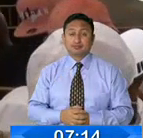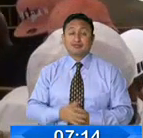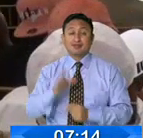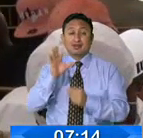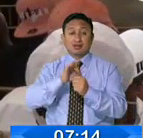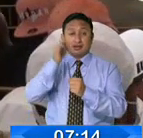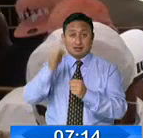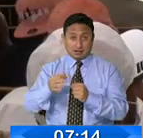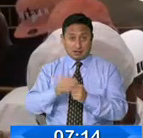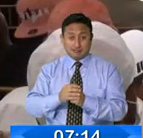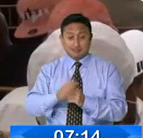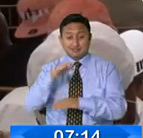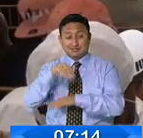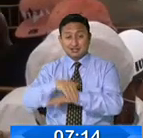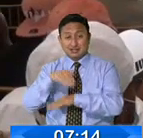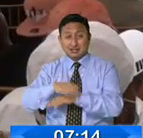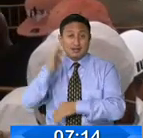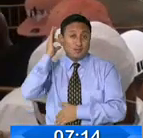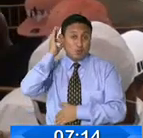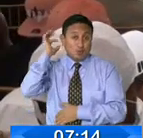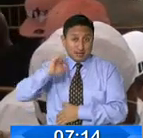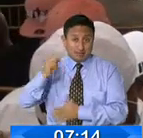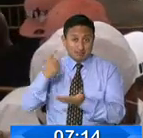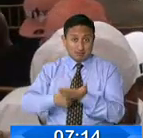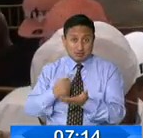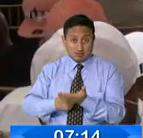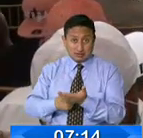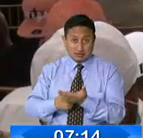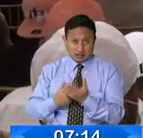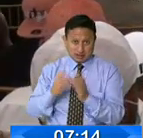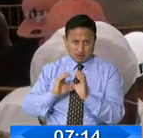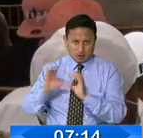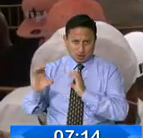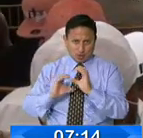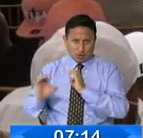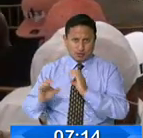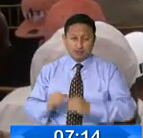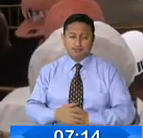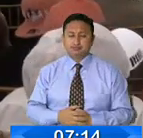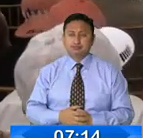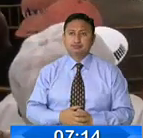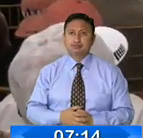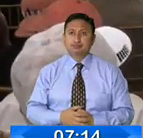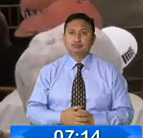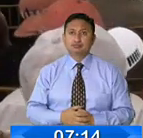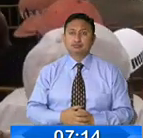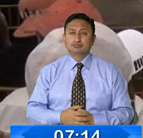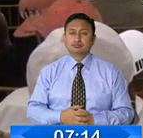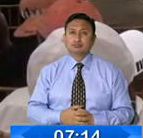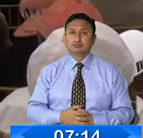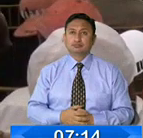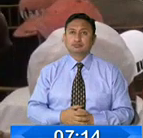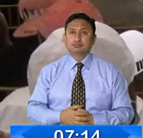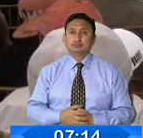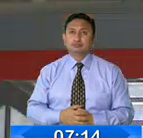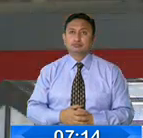tarde reunirse con mujeres del sector camaronero en Puerto Bolívar, informó Carlos Julio